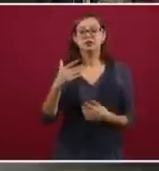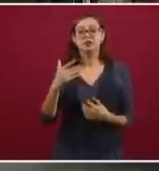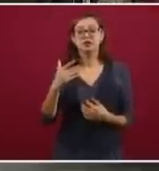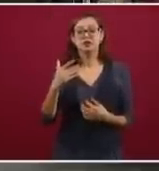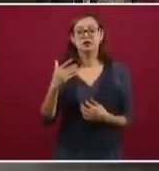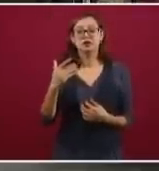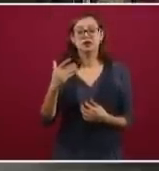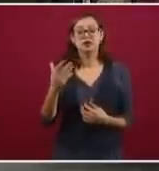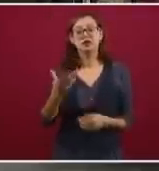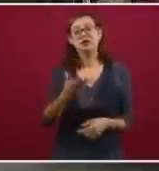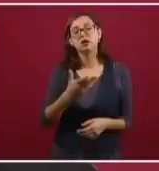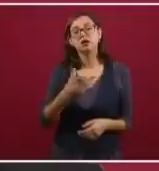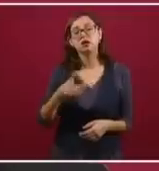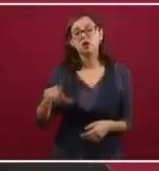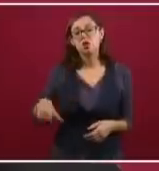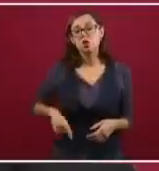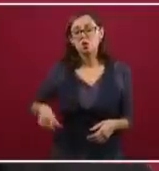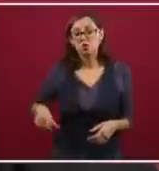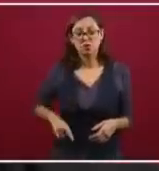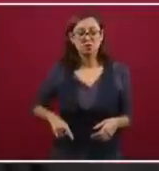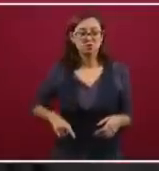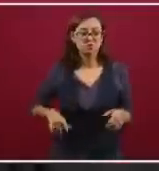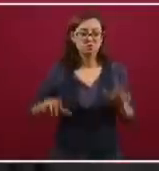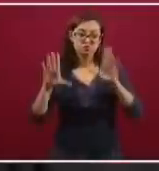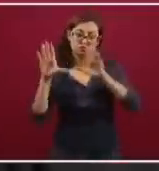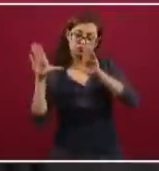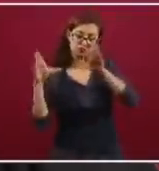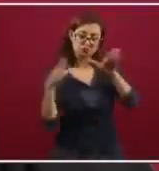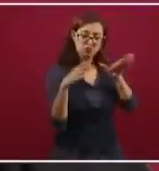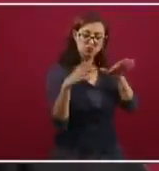de una minoría,